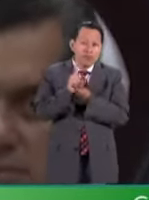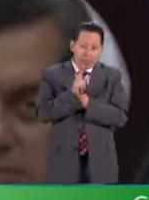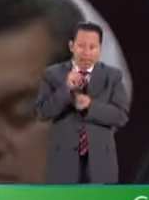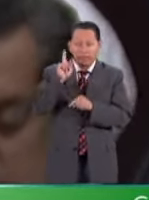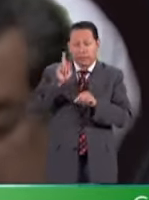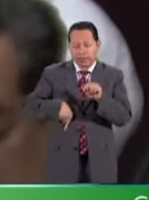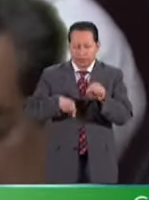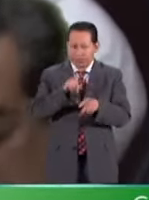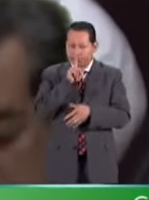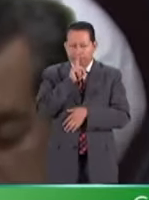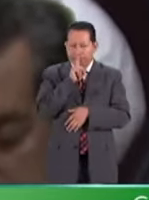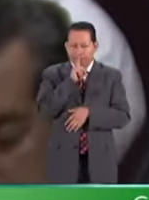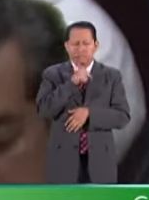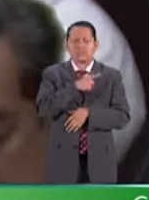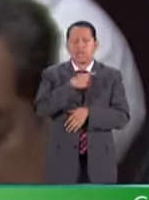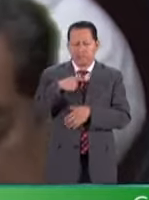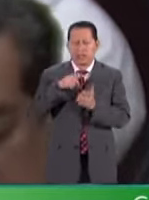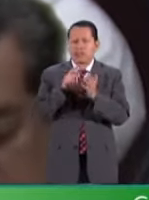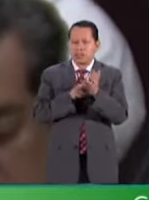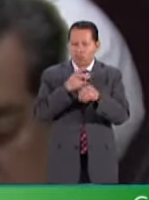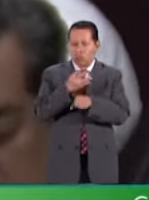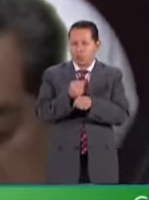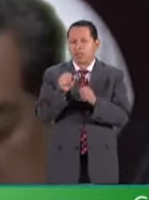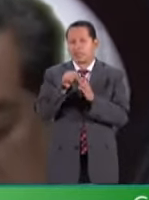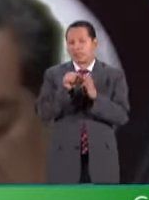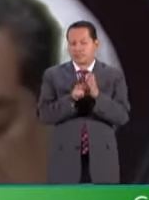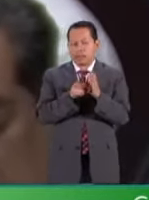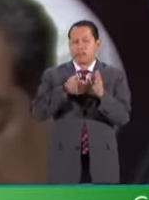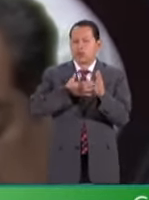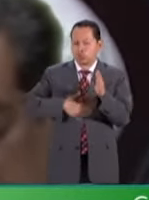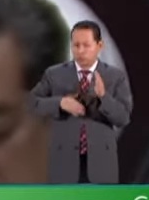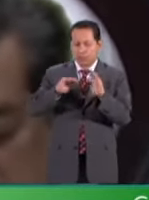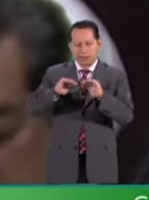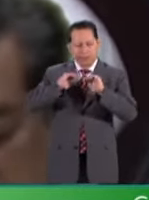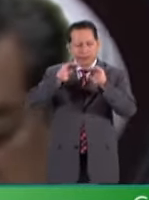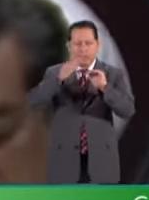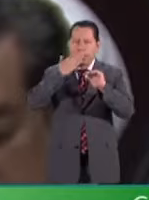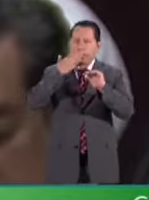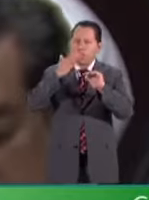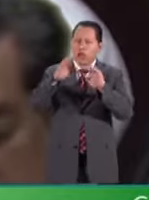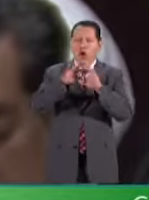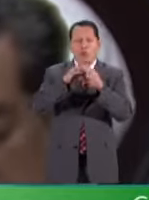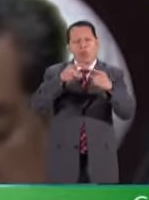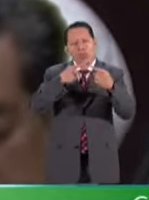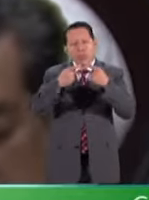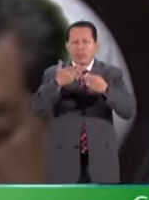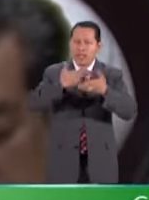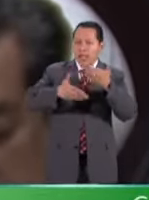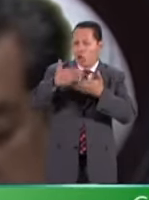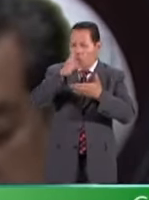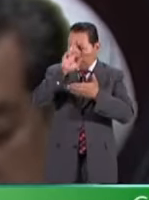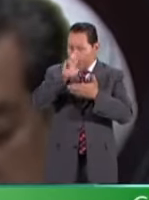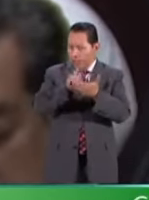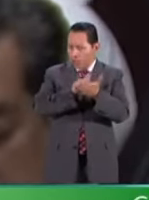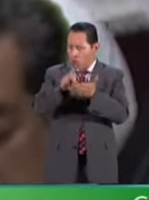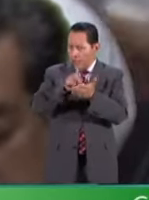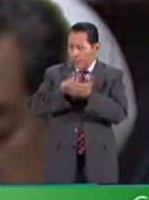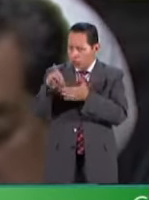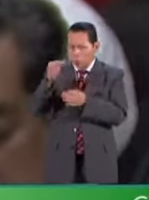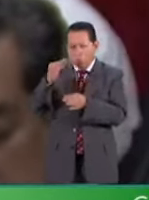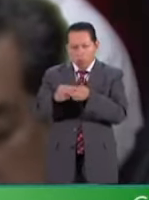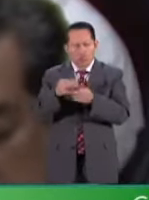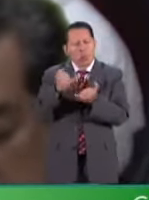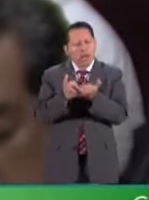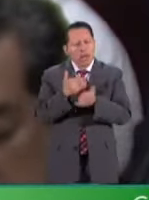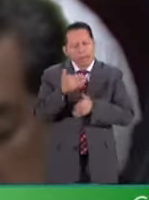sí es posible hacer una reforma al sistema de justicia de altura basada en el diálogo en el respeto a los derechos y a los